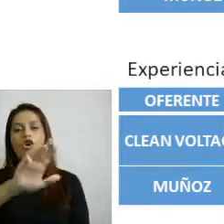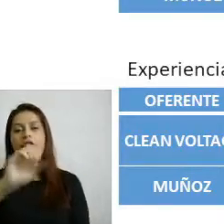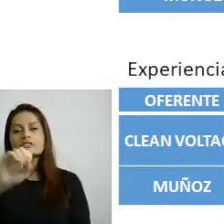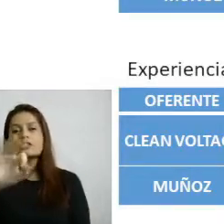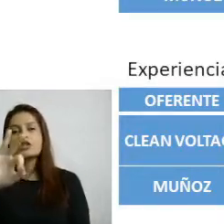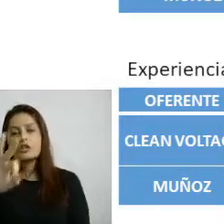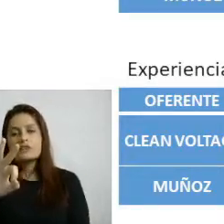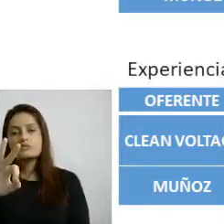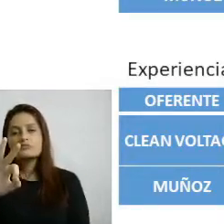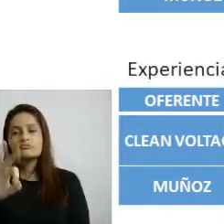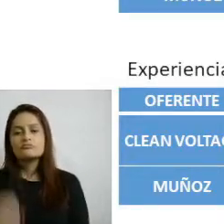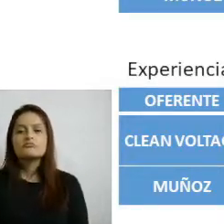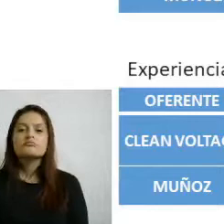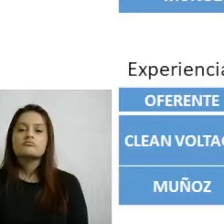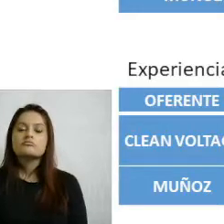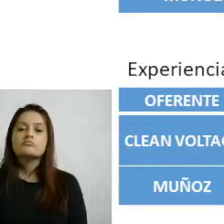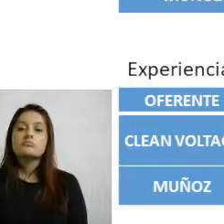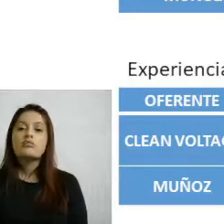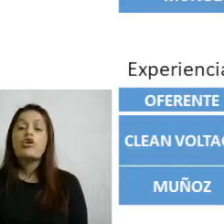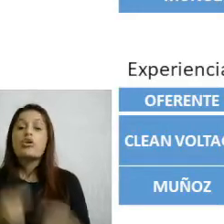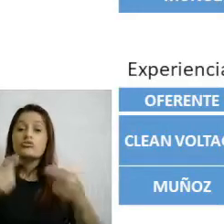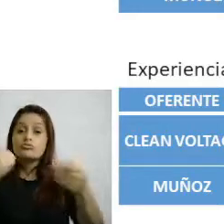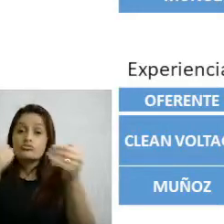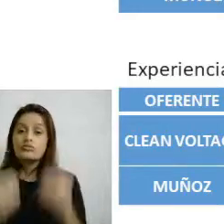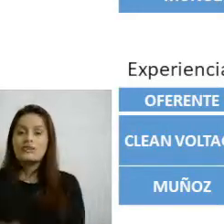36.829.931 pesos y Muñoz